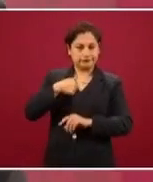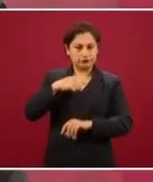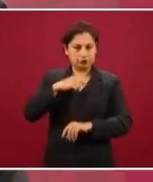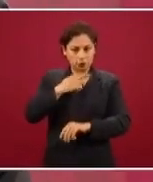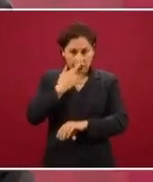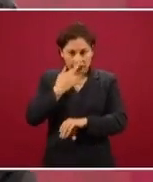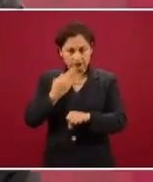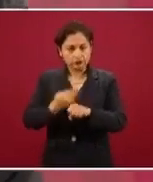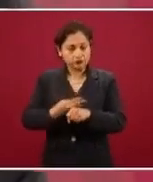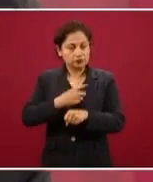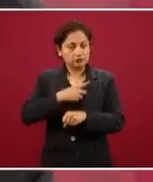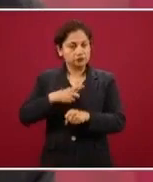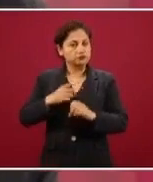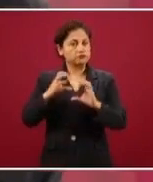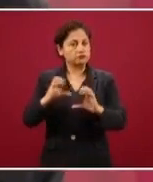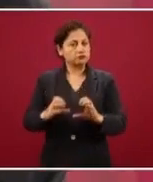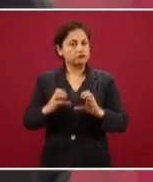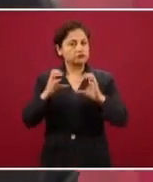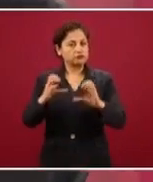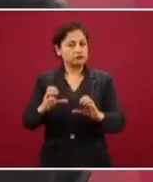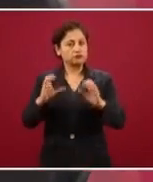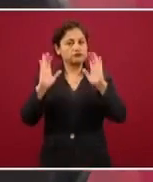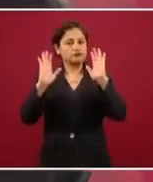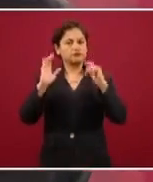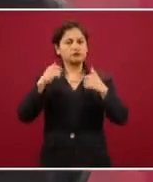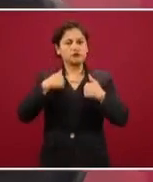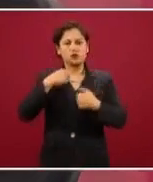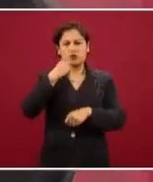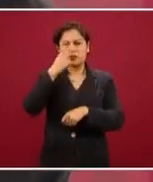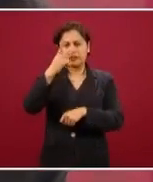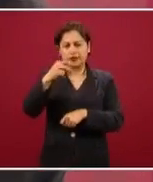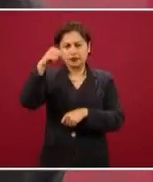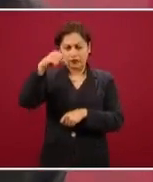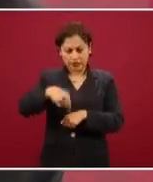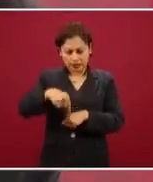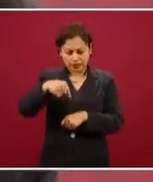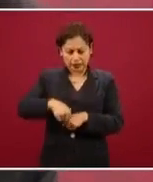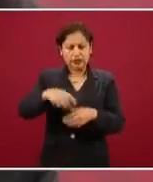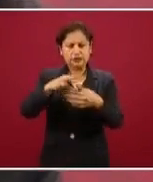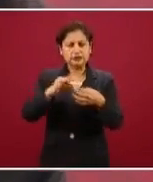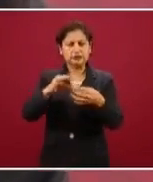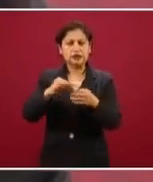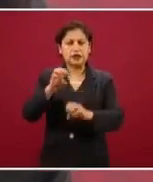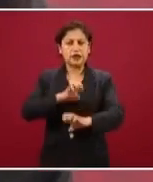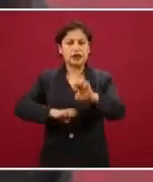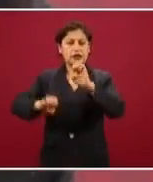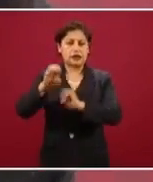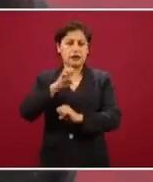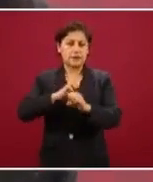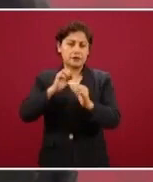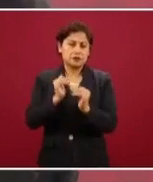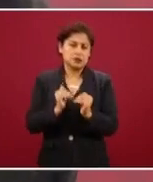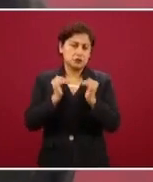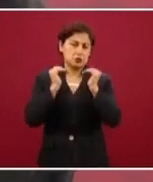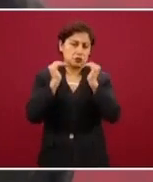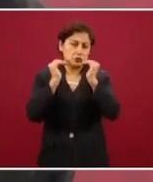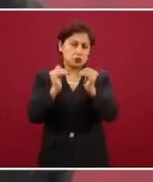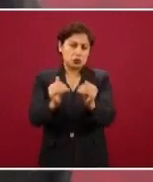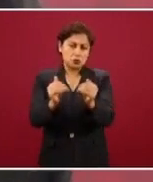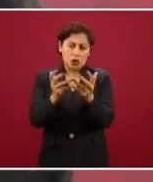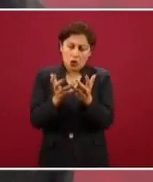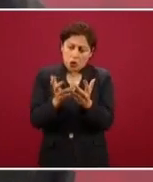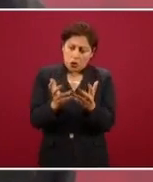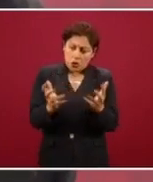digo de que hay empresas grandes, grandes, grandes, bancos grandes, grandes que no pagaban impuestos, pero nunca he